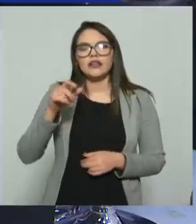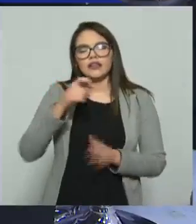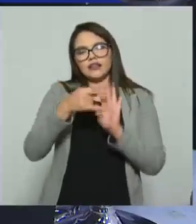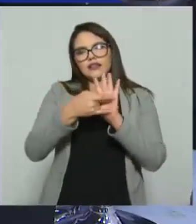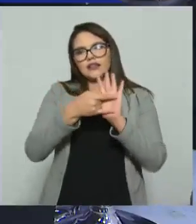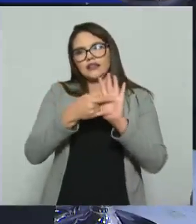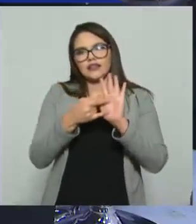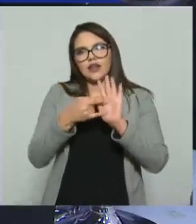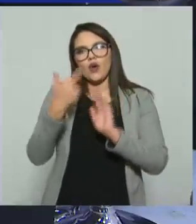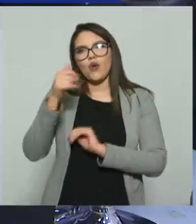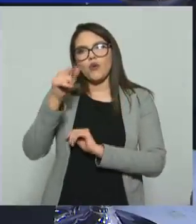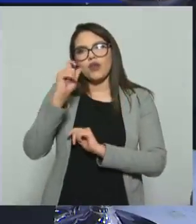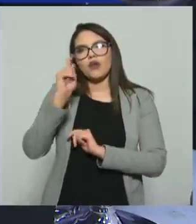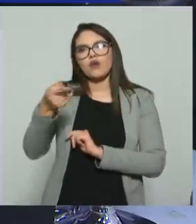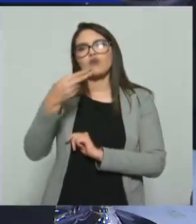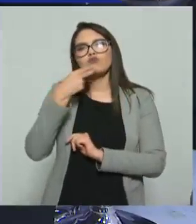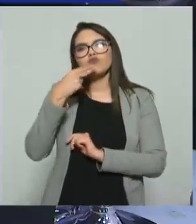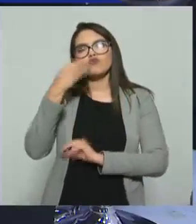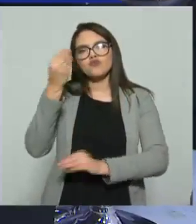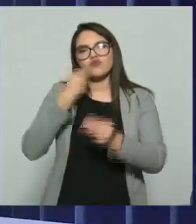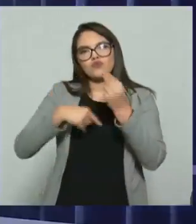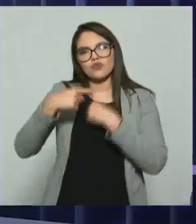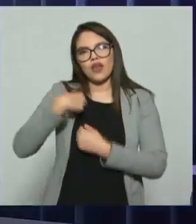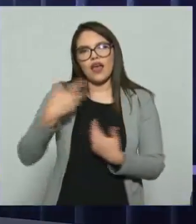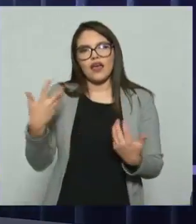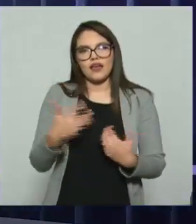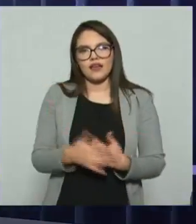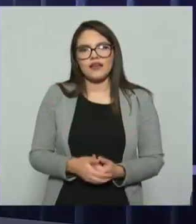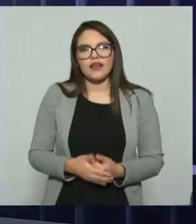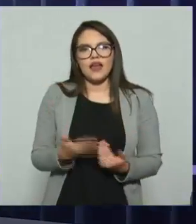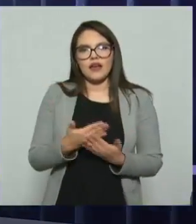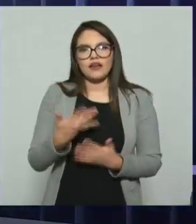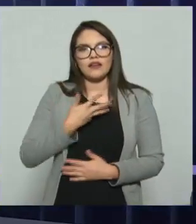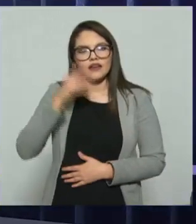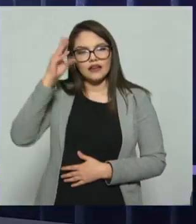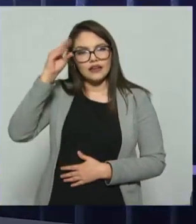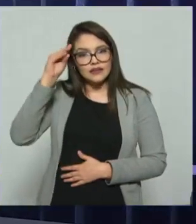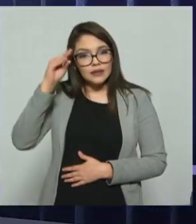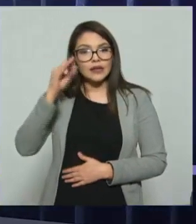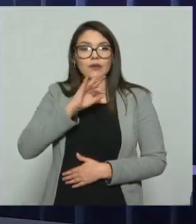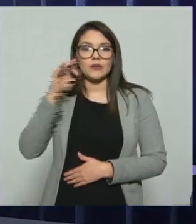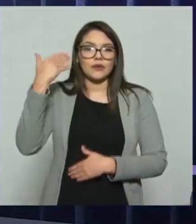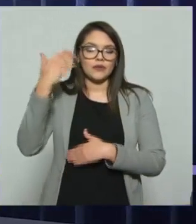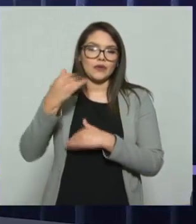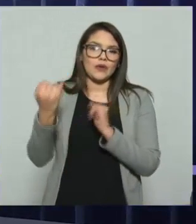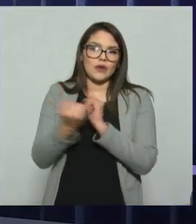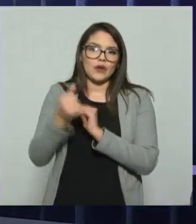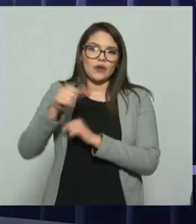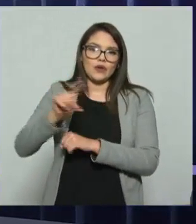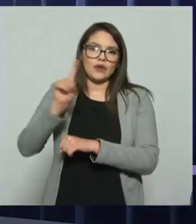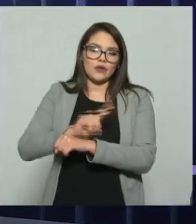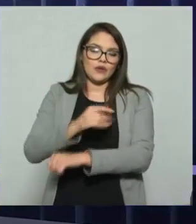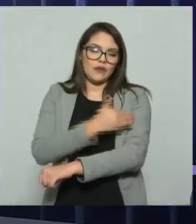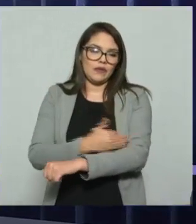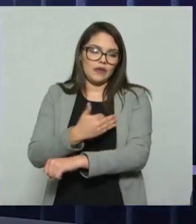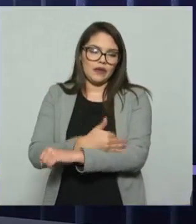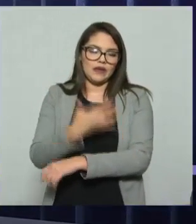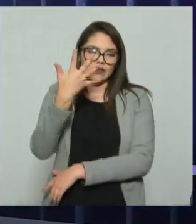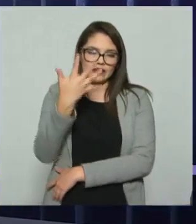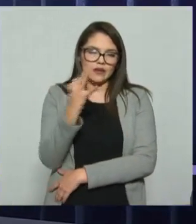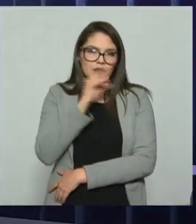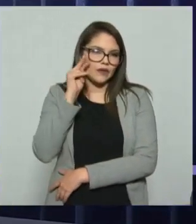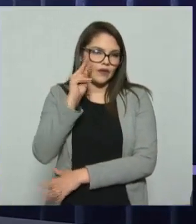los alimentos que nos llevamos a nuestro cuerpo. Estamos aquí en vivo transmitiendo. Les recuerdo, este programa se va a retransmitir a las 5 de la